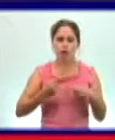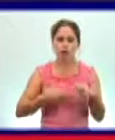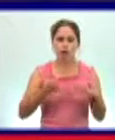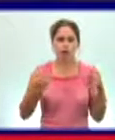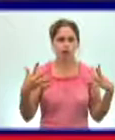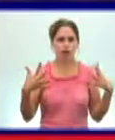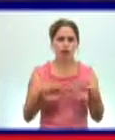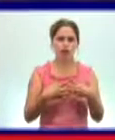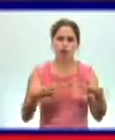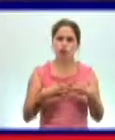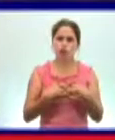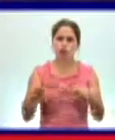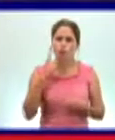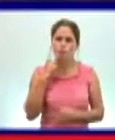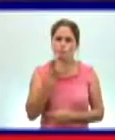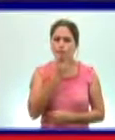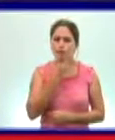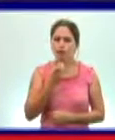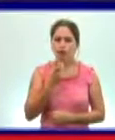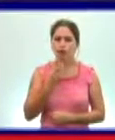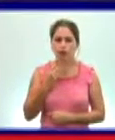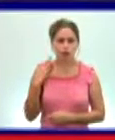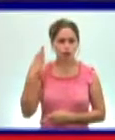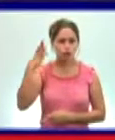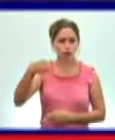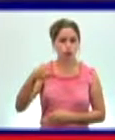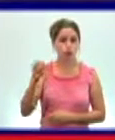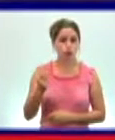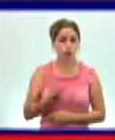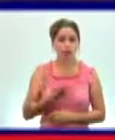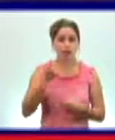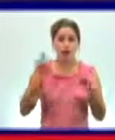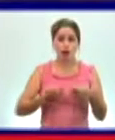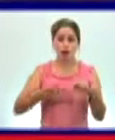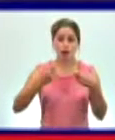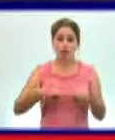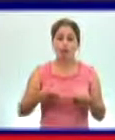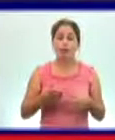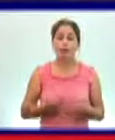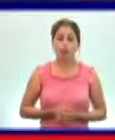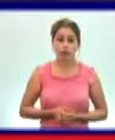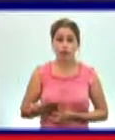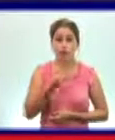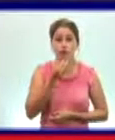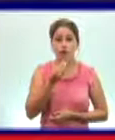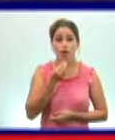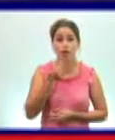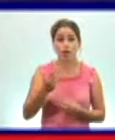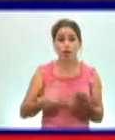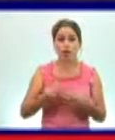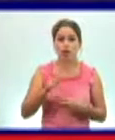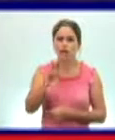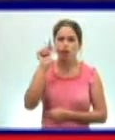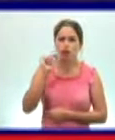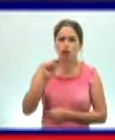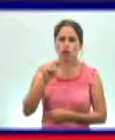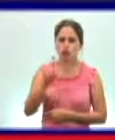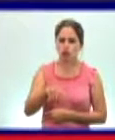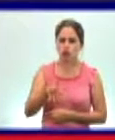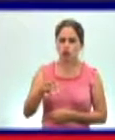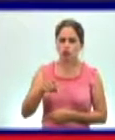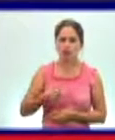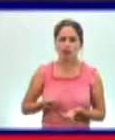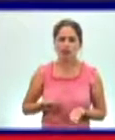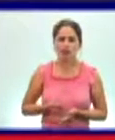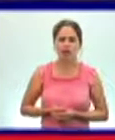porvenir, sin una sola excepción, está del lado del deber. Y bien pudiéramos hacerle la interrogación a ustedes, en términos